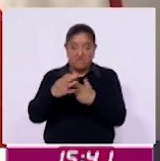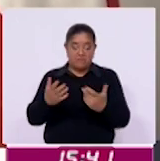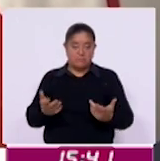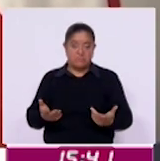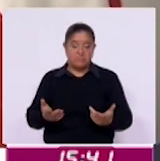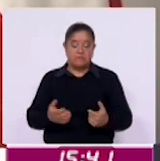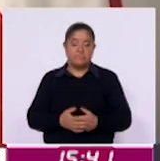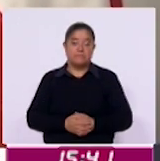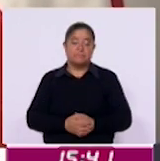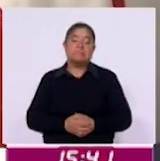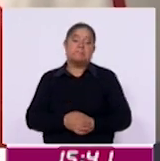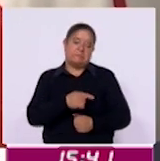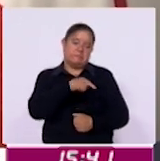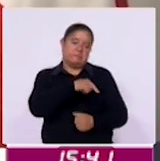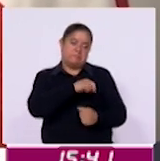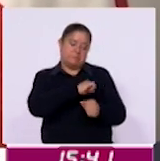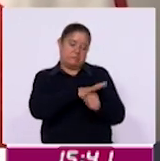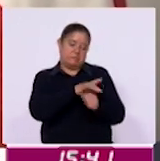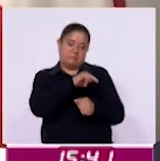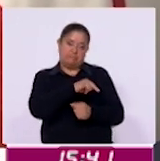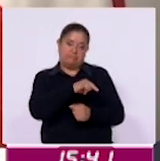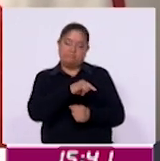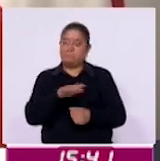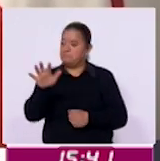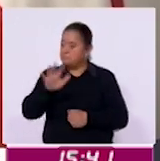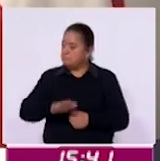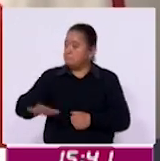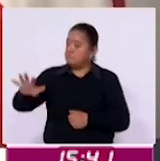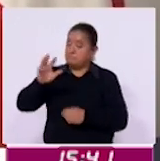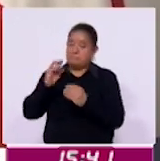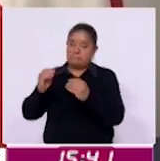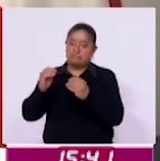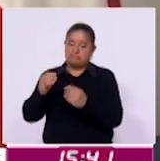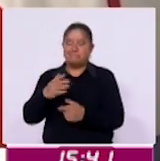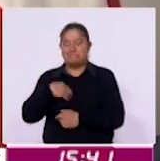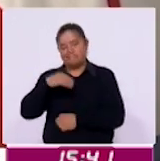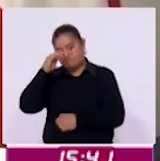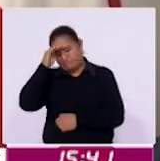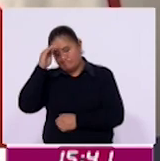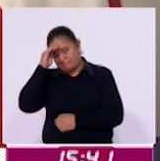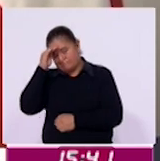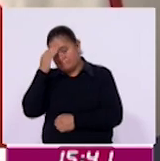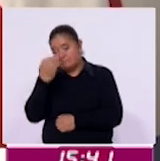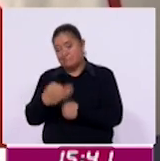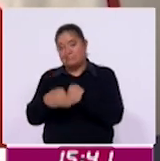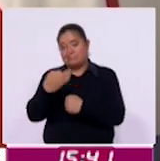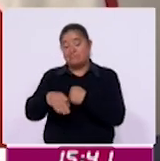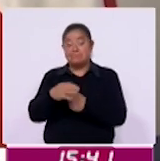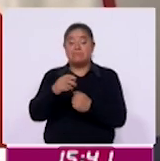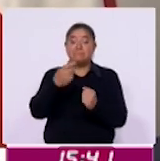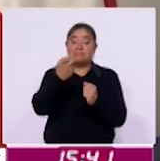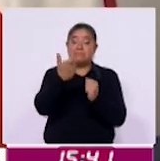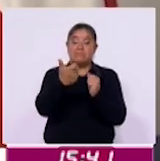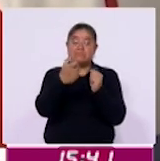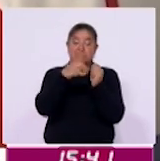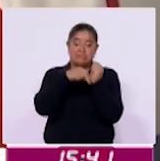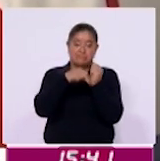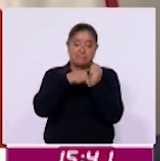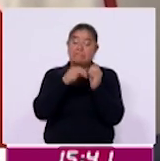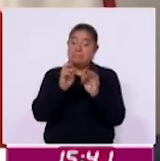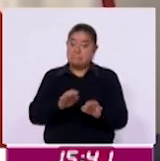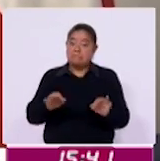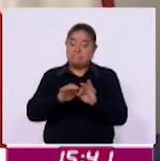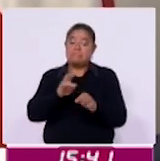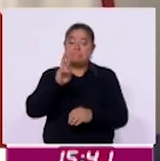a raíz de esta situación que, sin duda, muchos nos dejó con esa falta de ahorro. Qué importante es tener